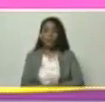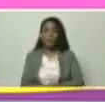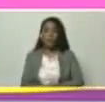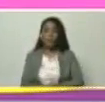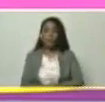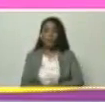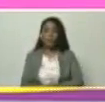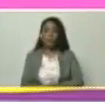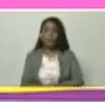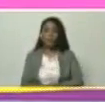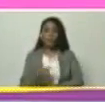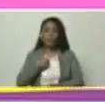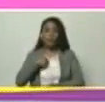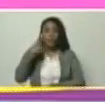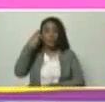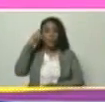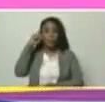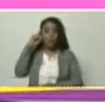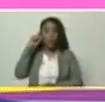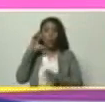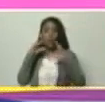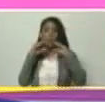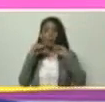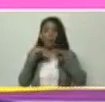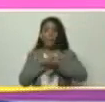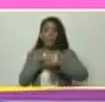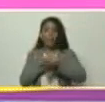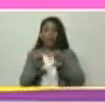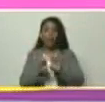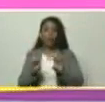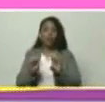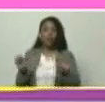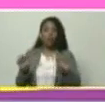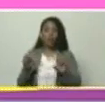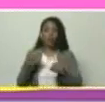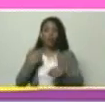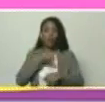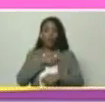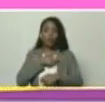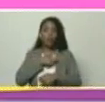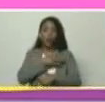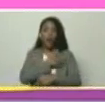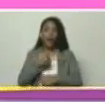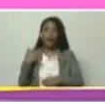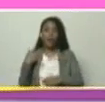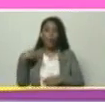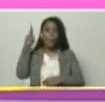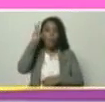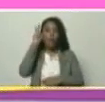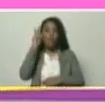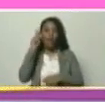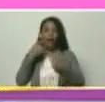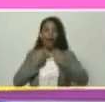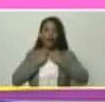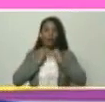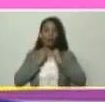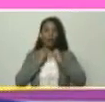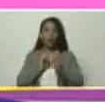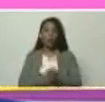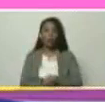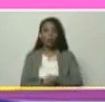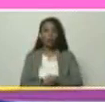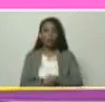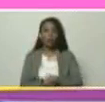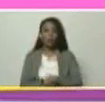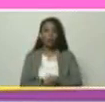me estaba recordando cuando hablaba Yelitze de nuestro querido profe, Aristóbulo